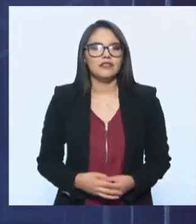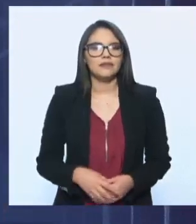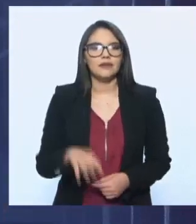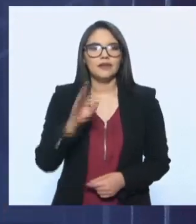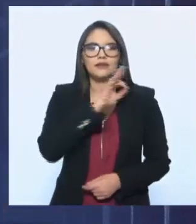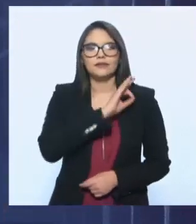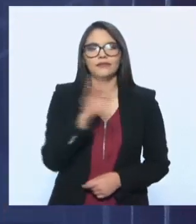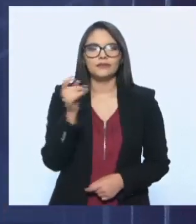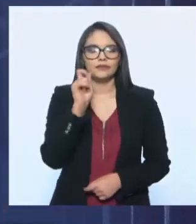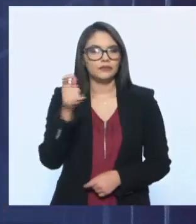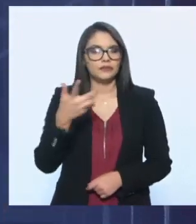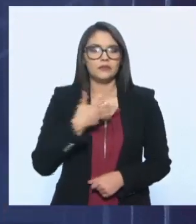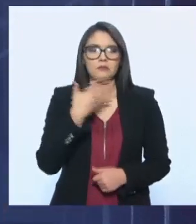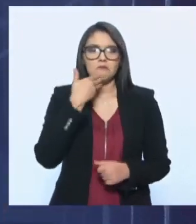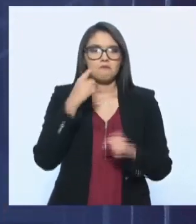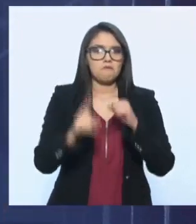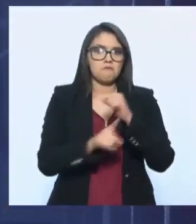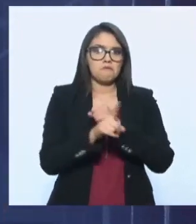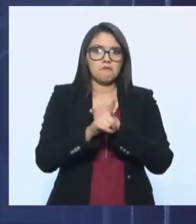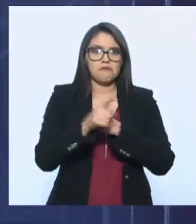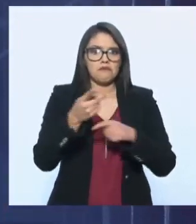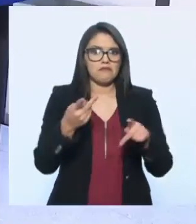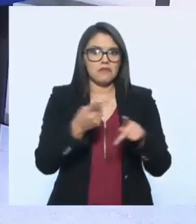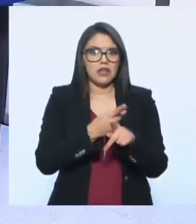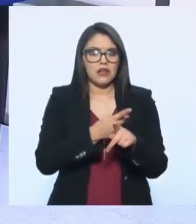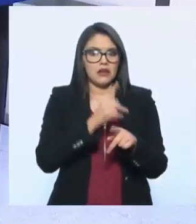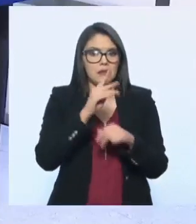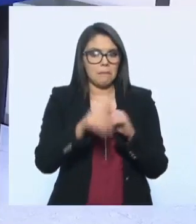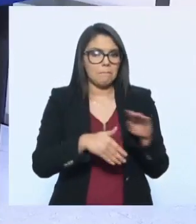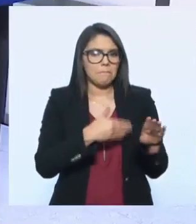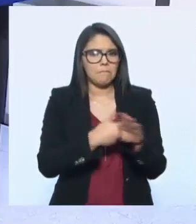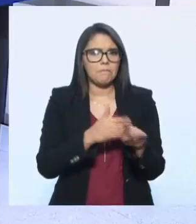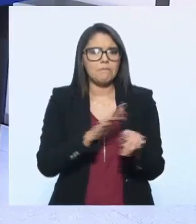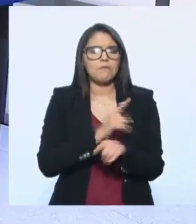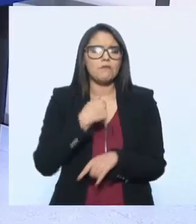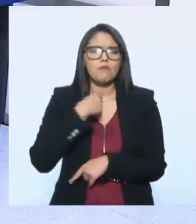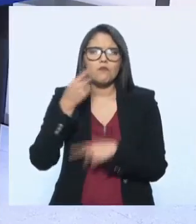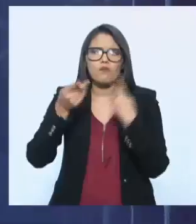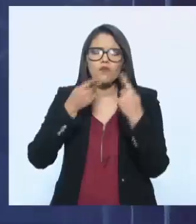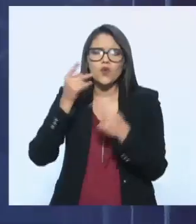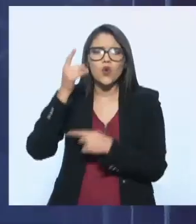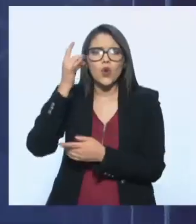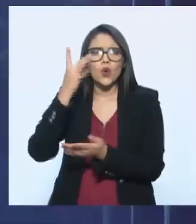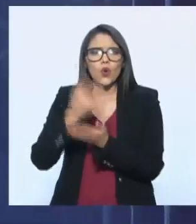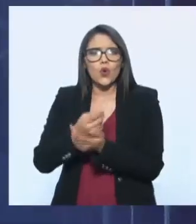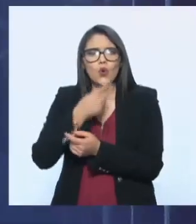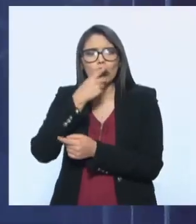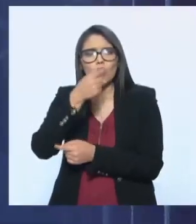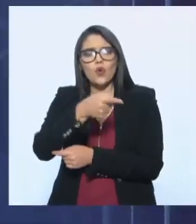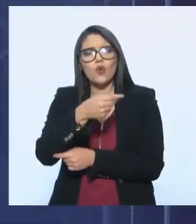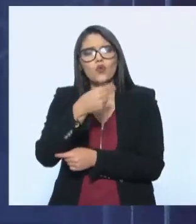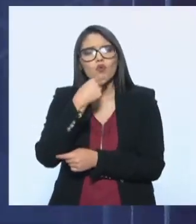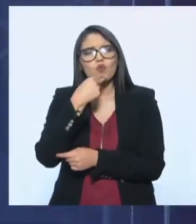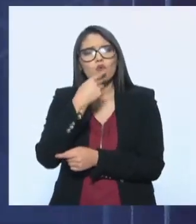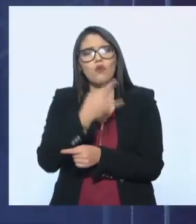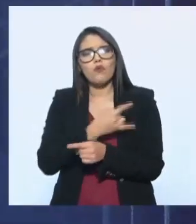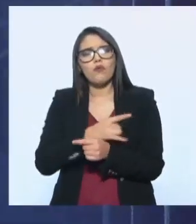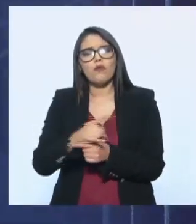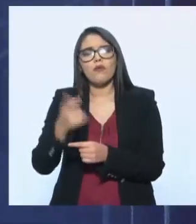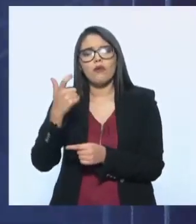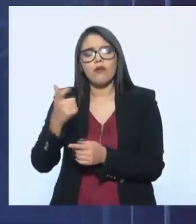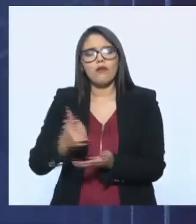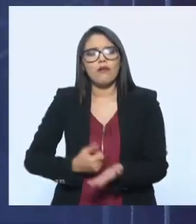final. ¿No está en riesgo que se caiga esta acusación? Esto te lo pregunto porque solo se le acusa de uso indebido de